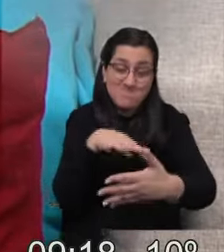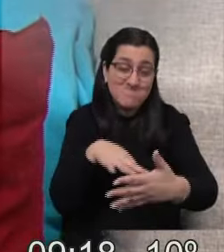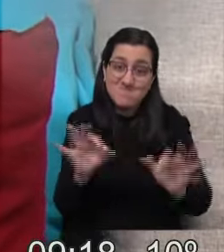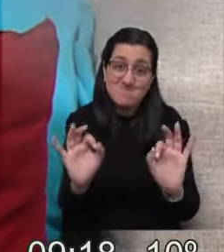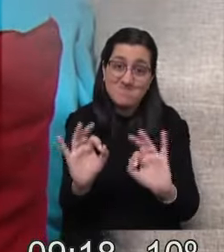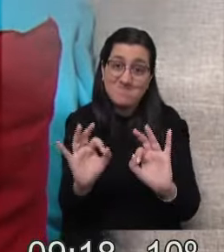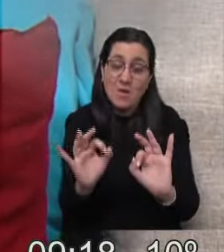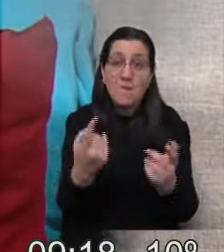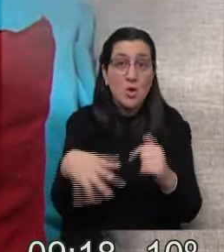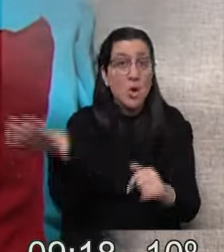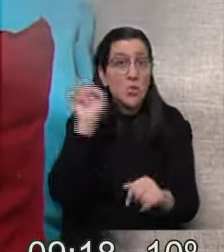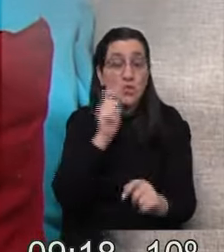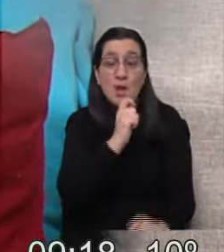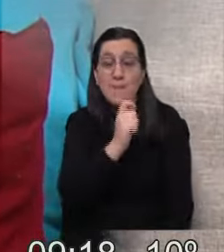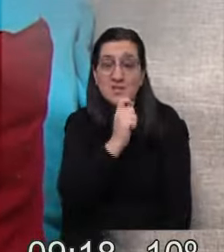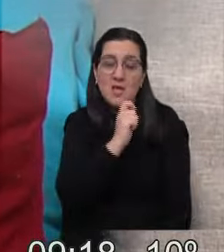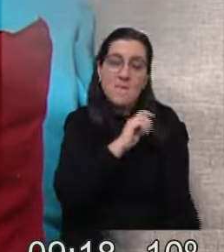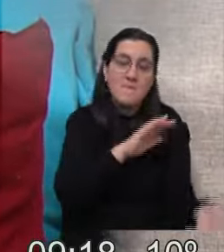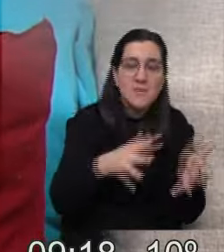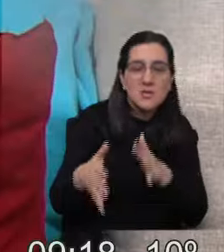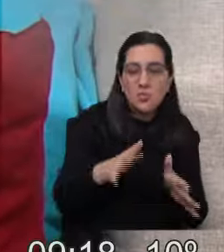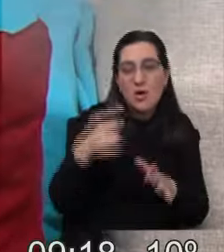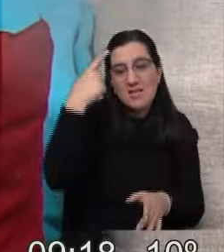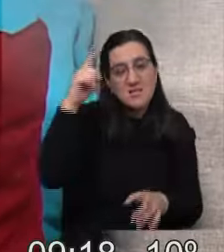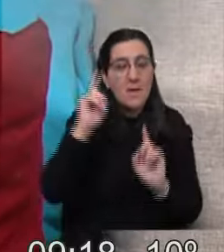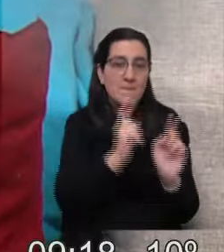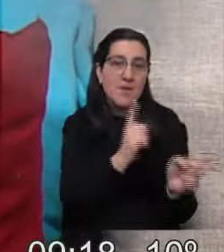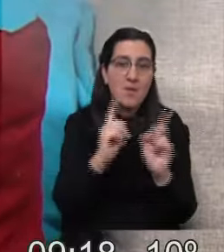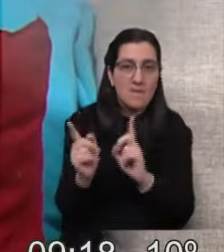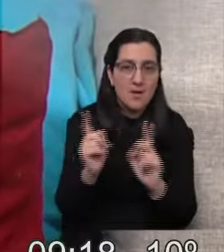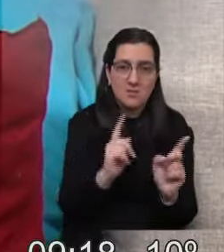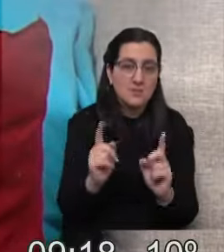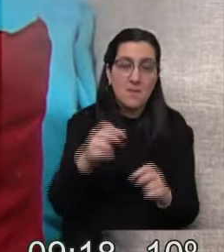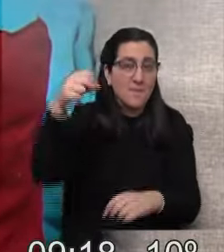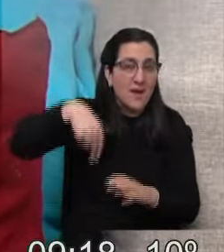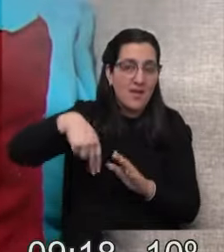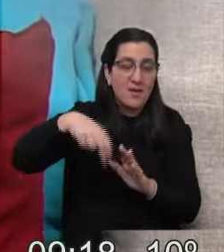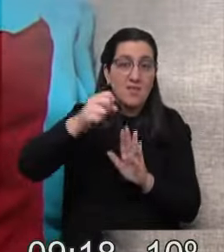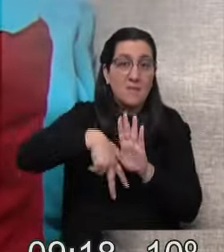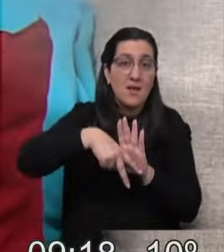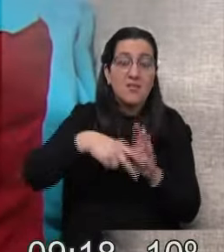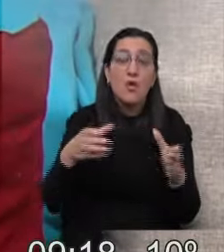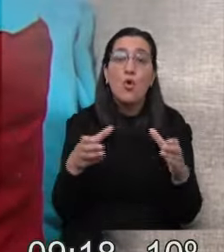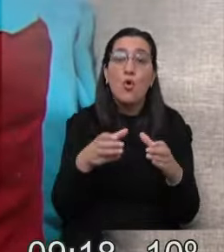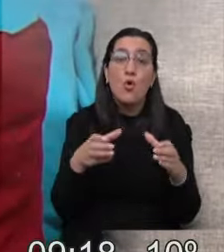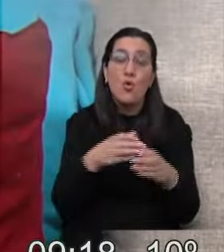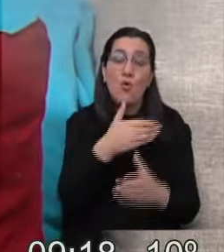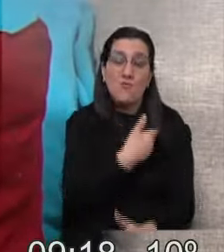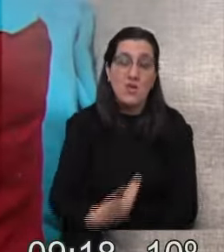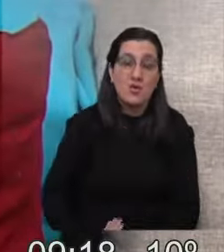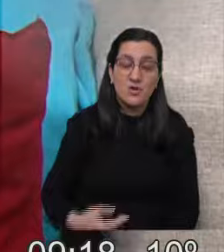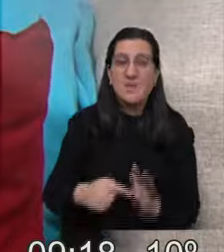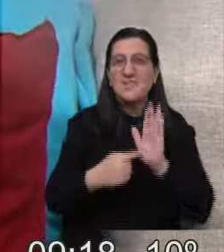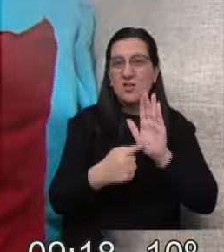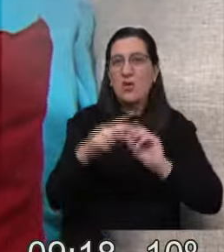por lo que pudo escuchar a nivel de prensa es más o menos las ideas que tienen ya en el plan de gobierno que en forma conjunta se presentó el 29 de agosto, creo